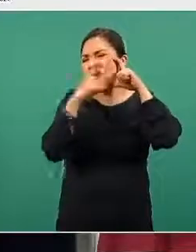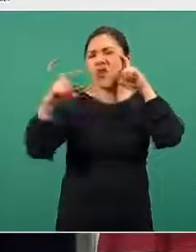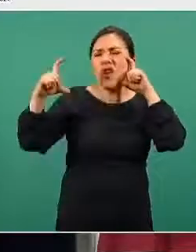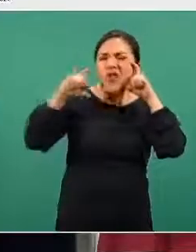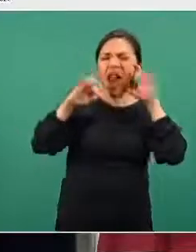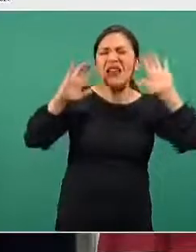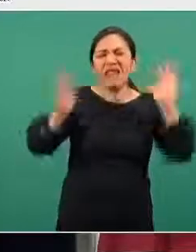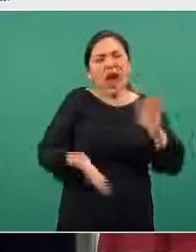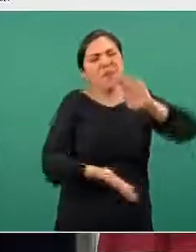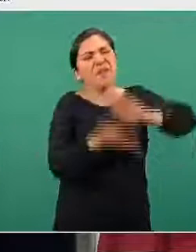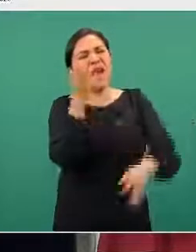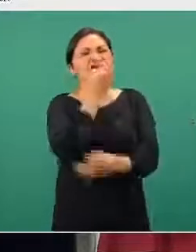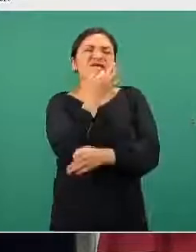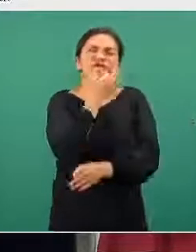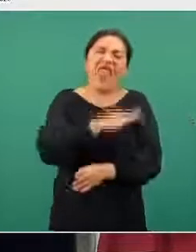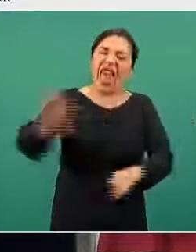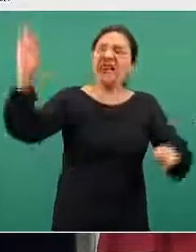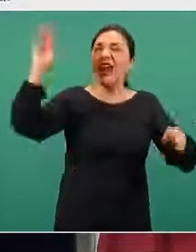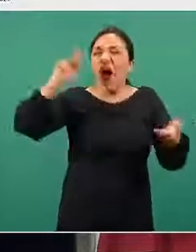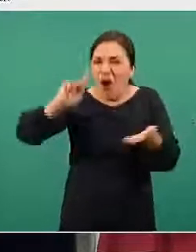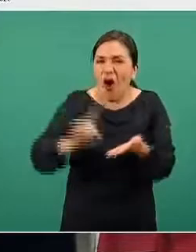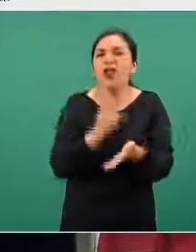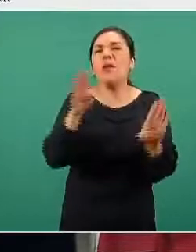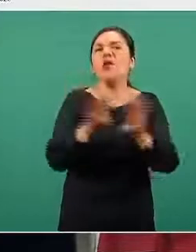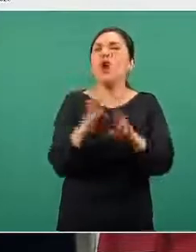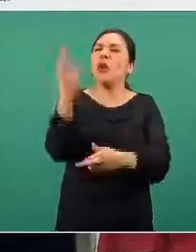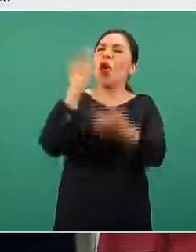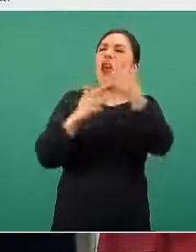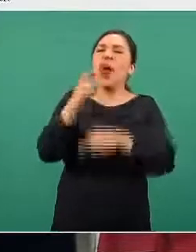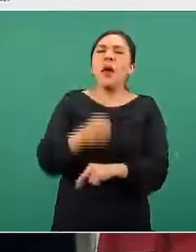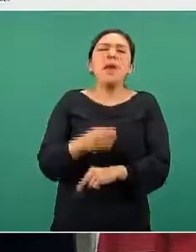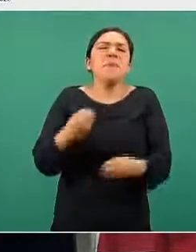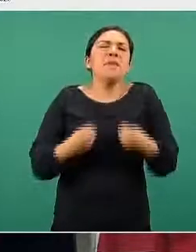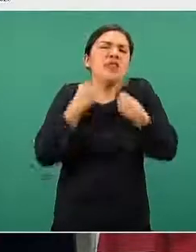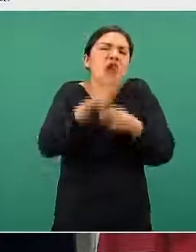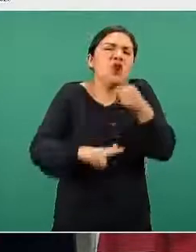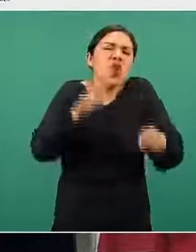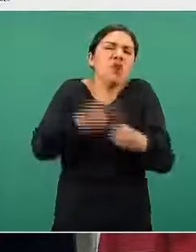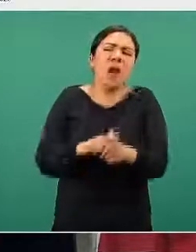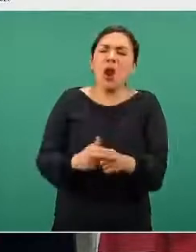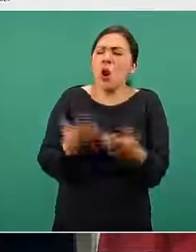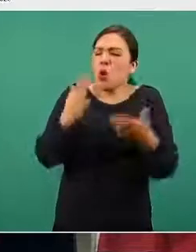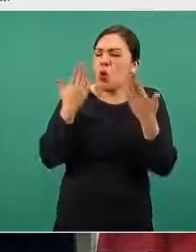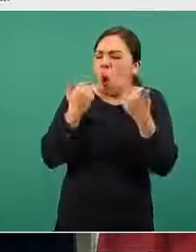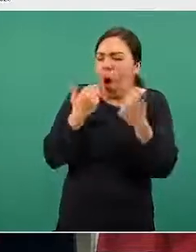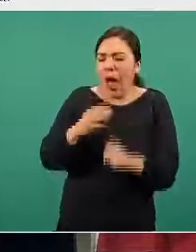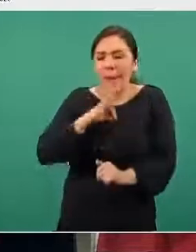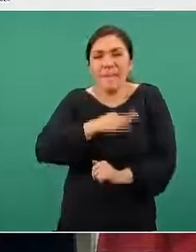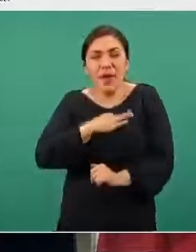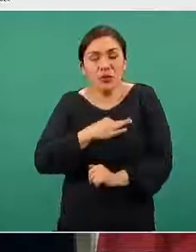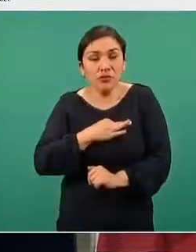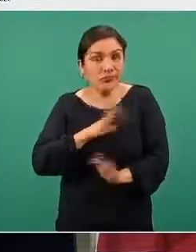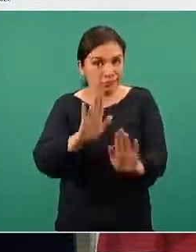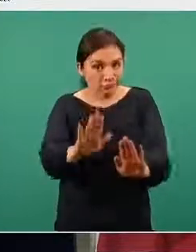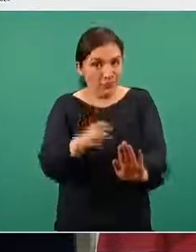la pachanga, a nuevamente volver prácticamente como si no hubiera virus. Nosotros decimos